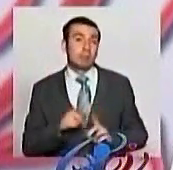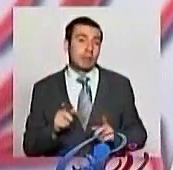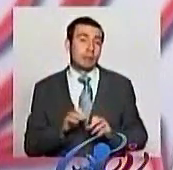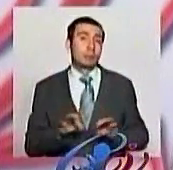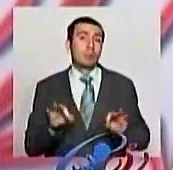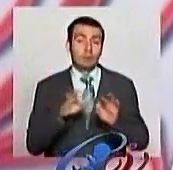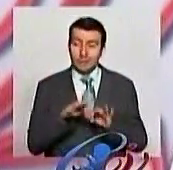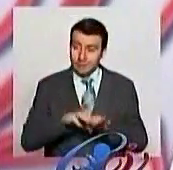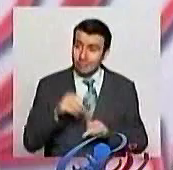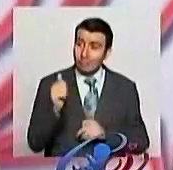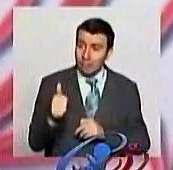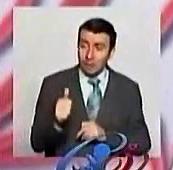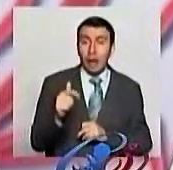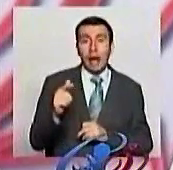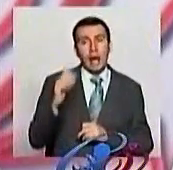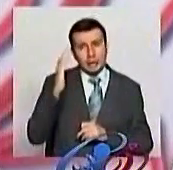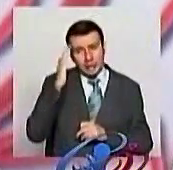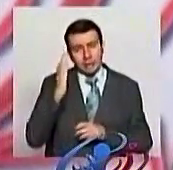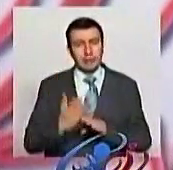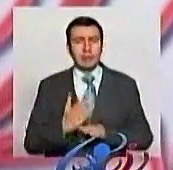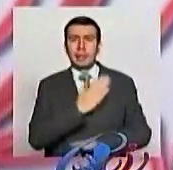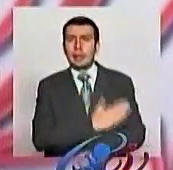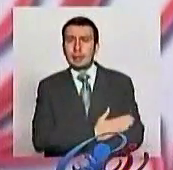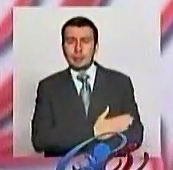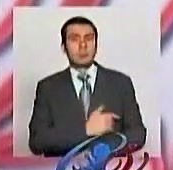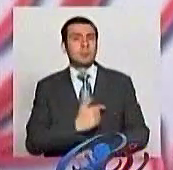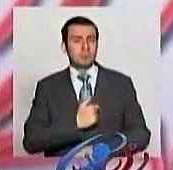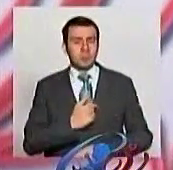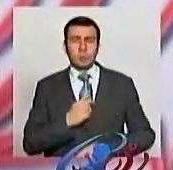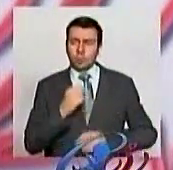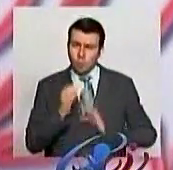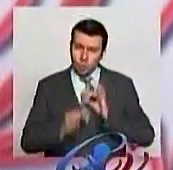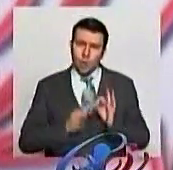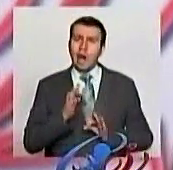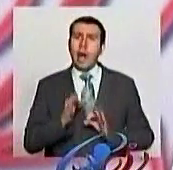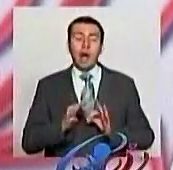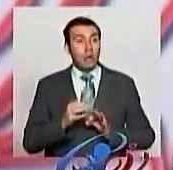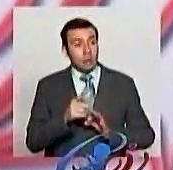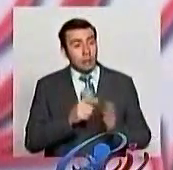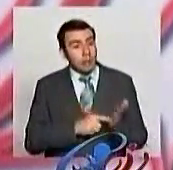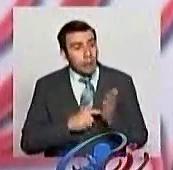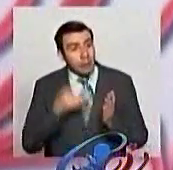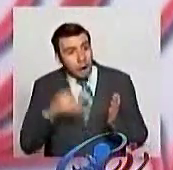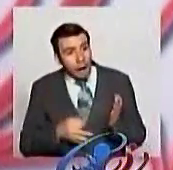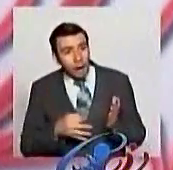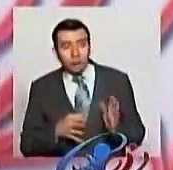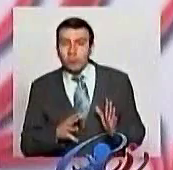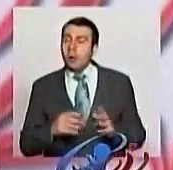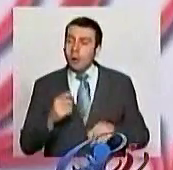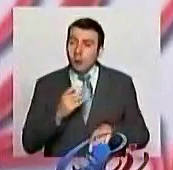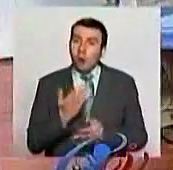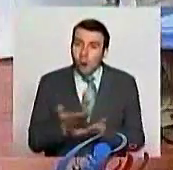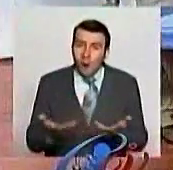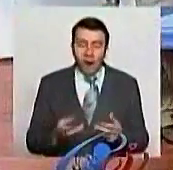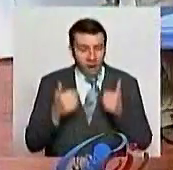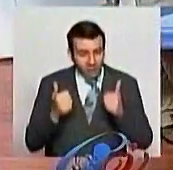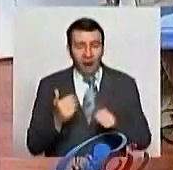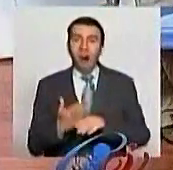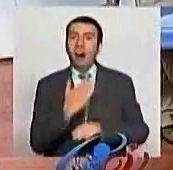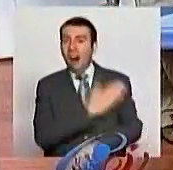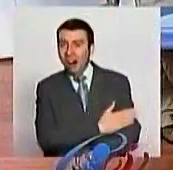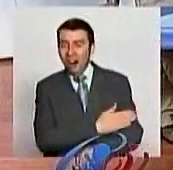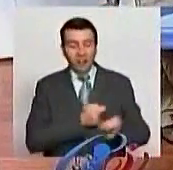esa persona enfrentar pues un diagnóstico y hacer las cosas a tiempo, ¿cierto? Tener un